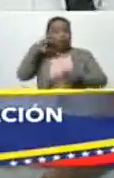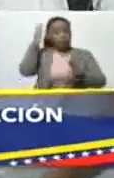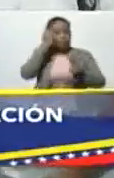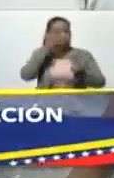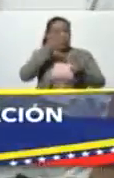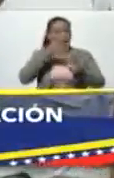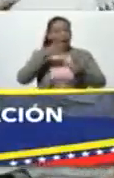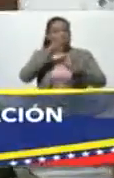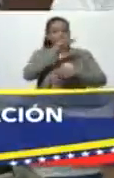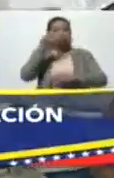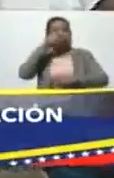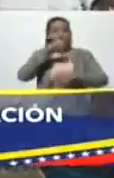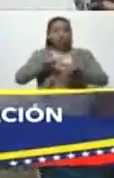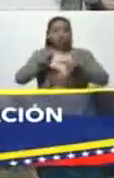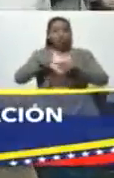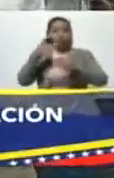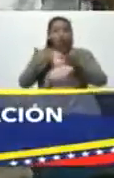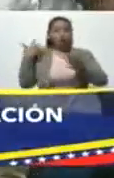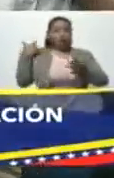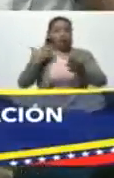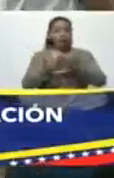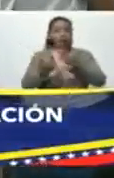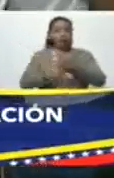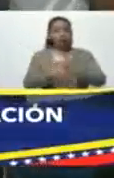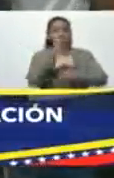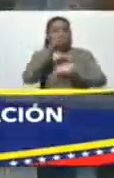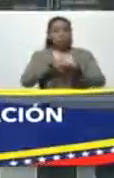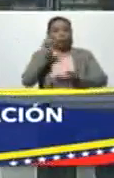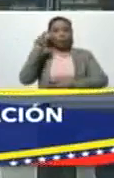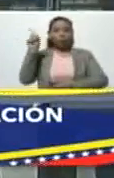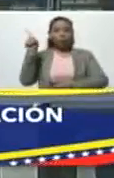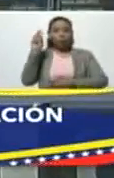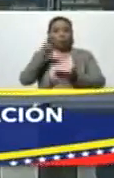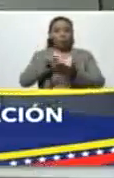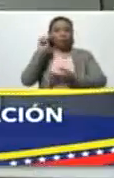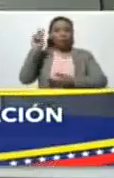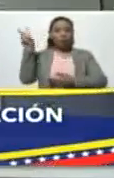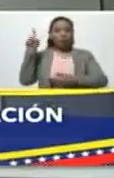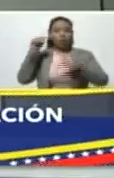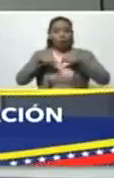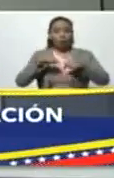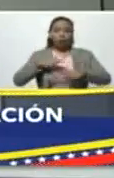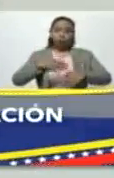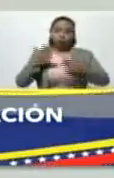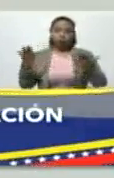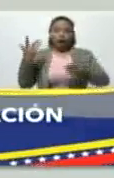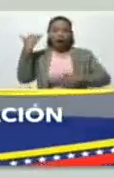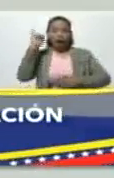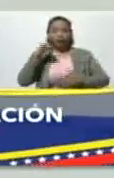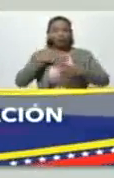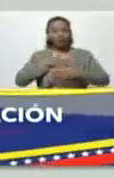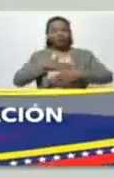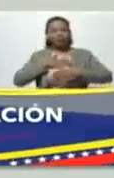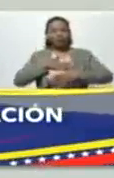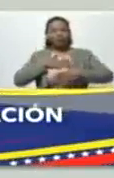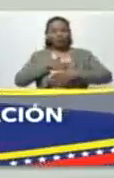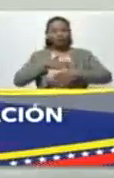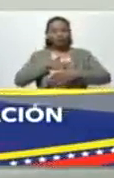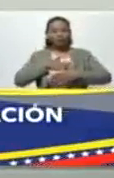a lo largo del año 2021 y 2022. Y hoy, pues, tenemos este gran placer